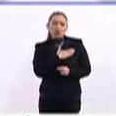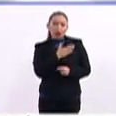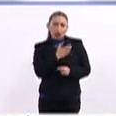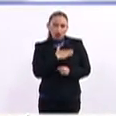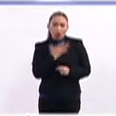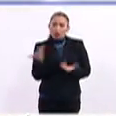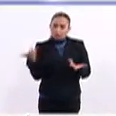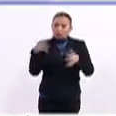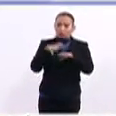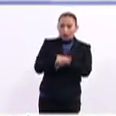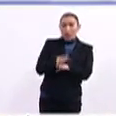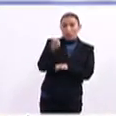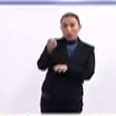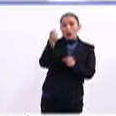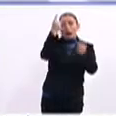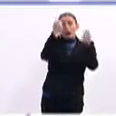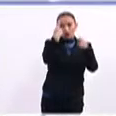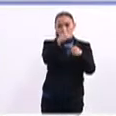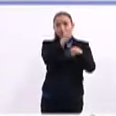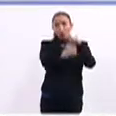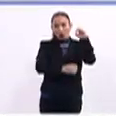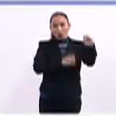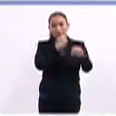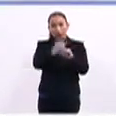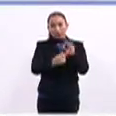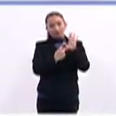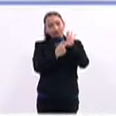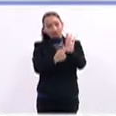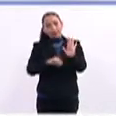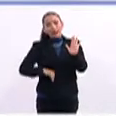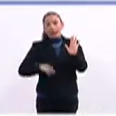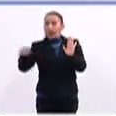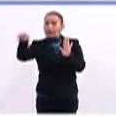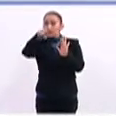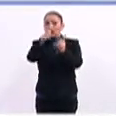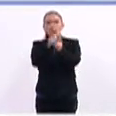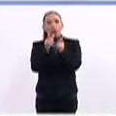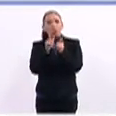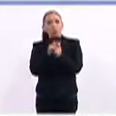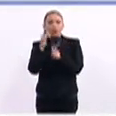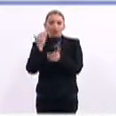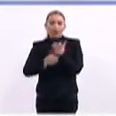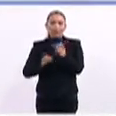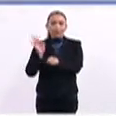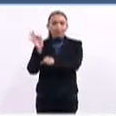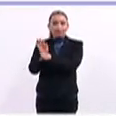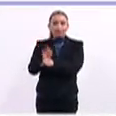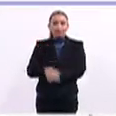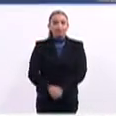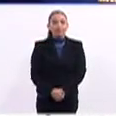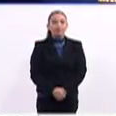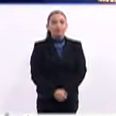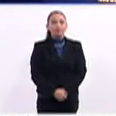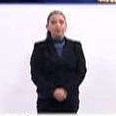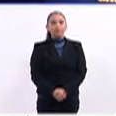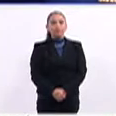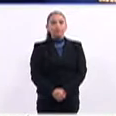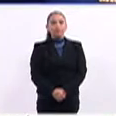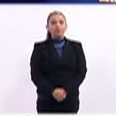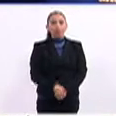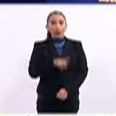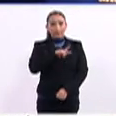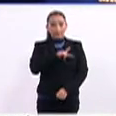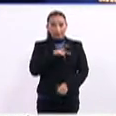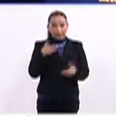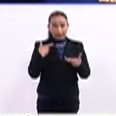e inclusivo. Por eso algunas de sus obras expresan su interés en las poblaciones más vulnerables. Mis piezas